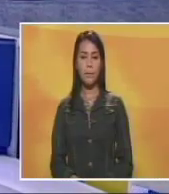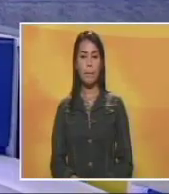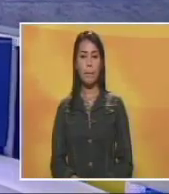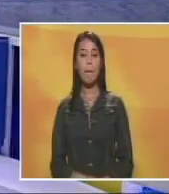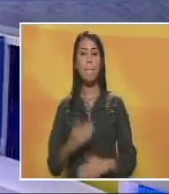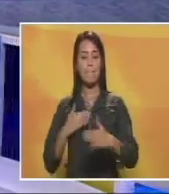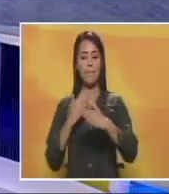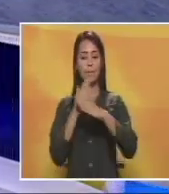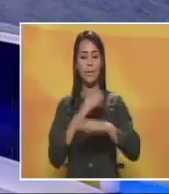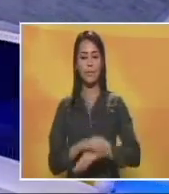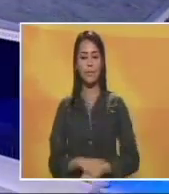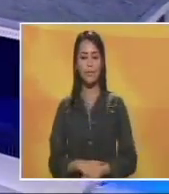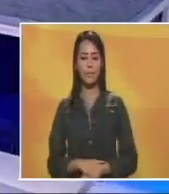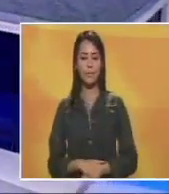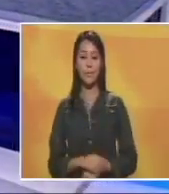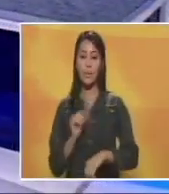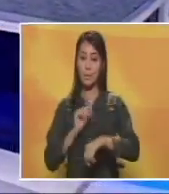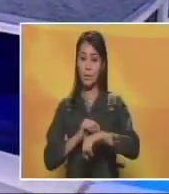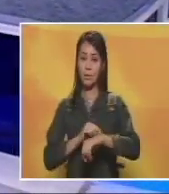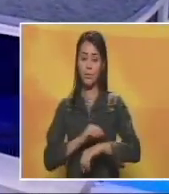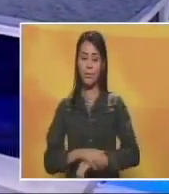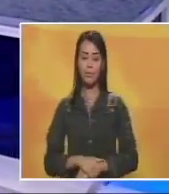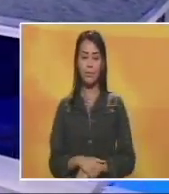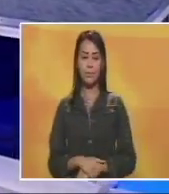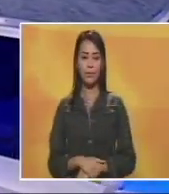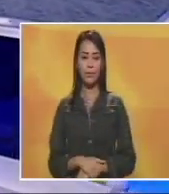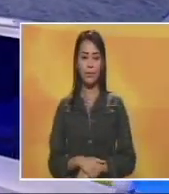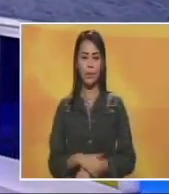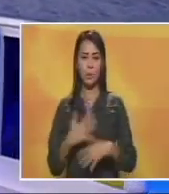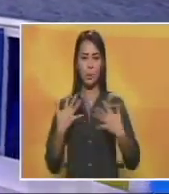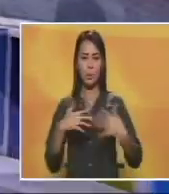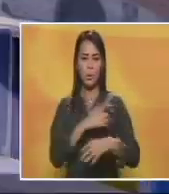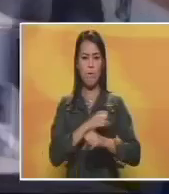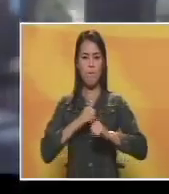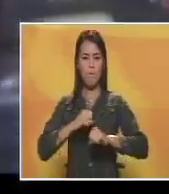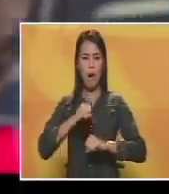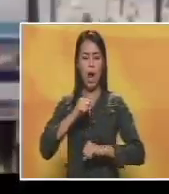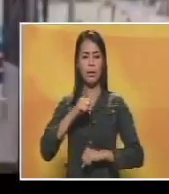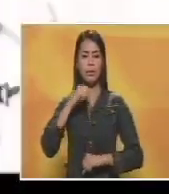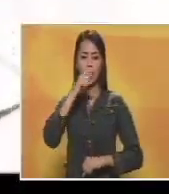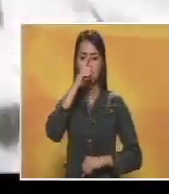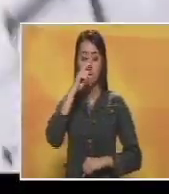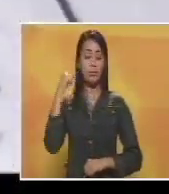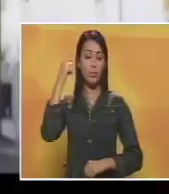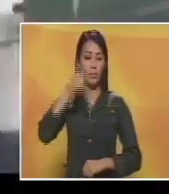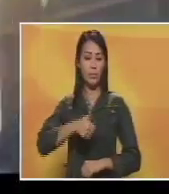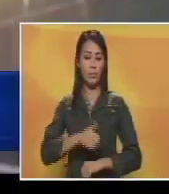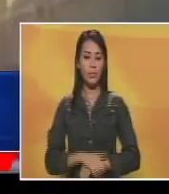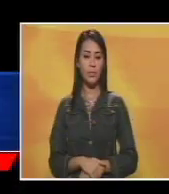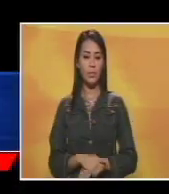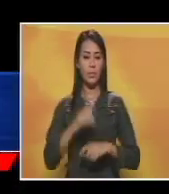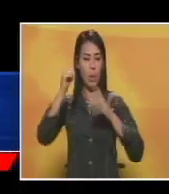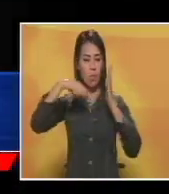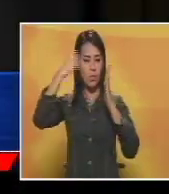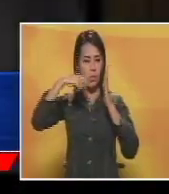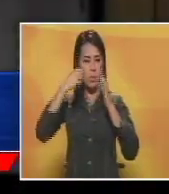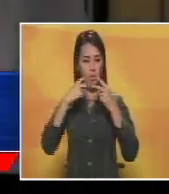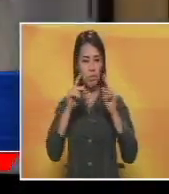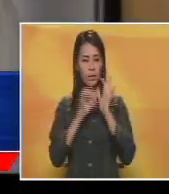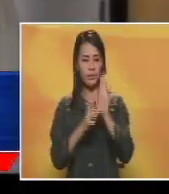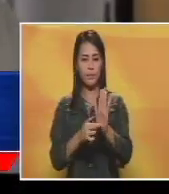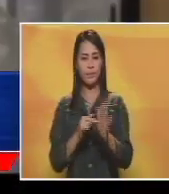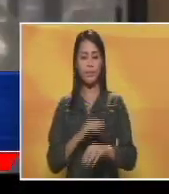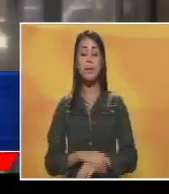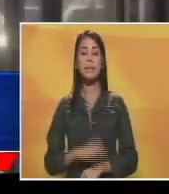Amigos, hacemos una nueva pausa. En breve. Poderosa historia. Marvel revela tráiler de Capitana.